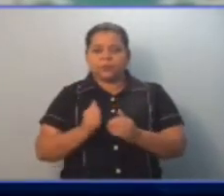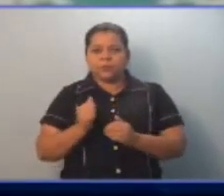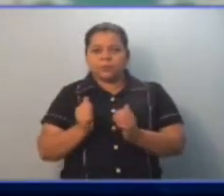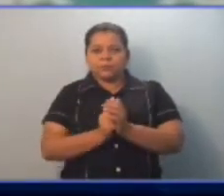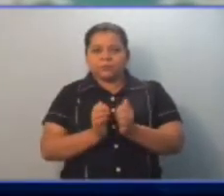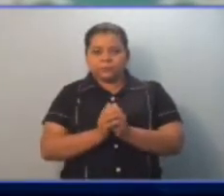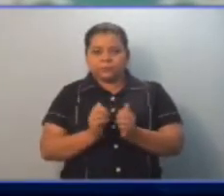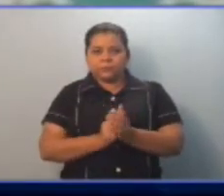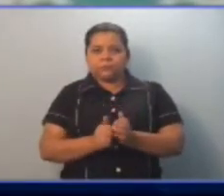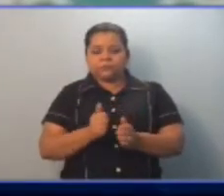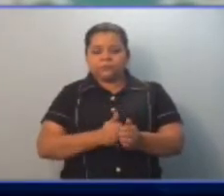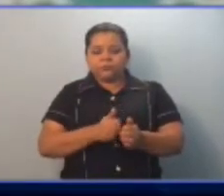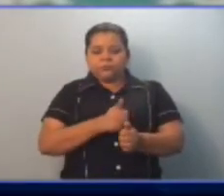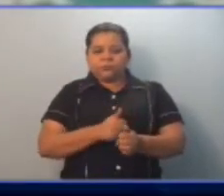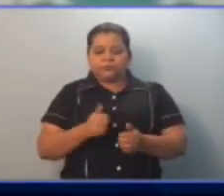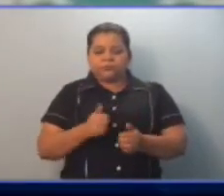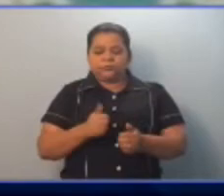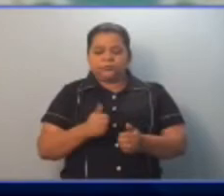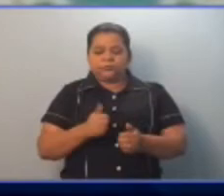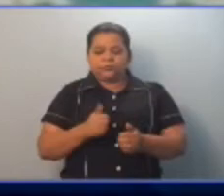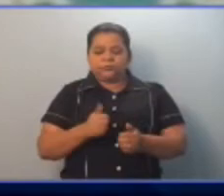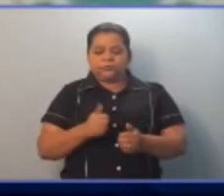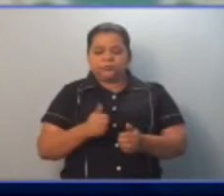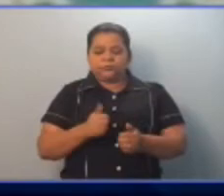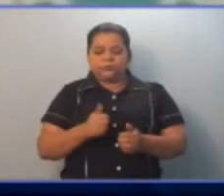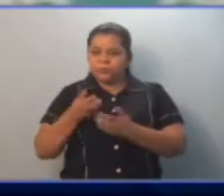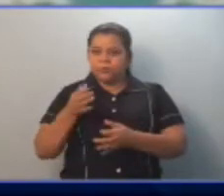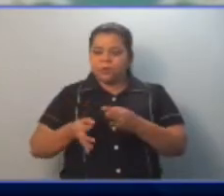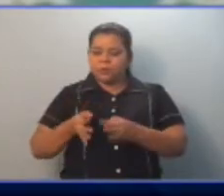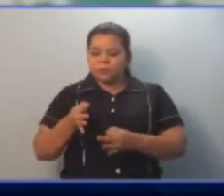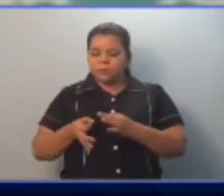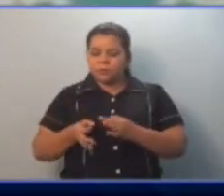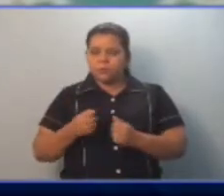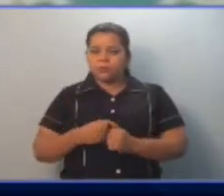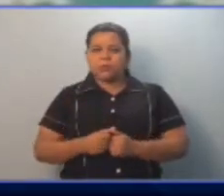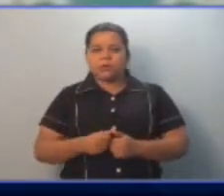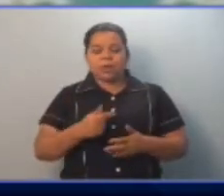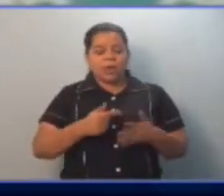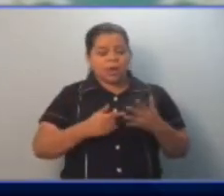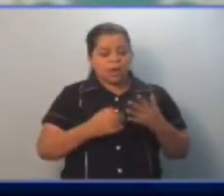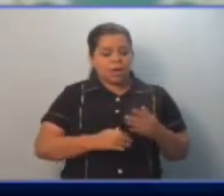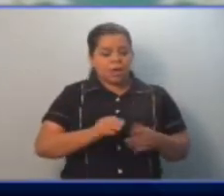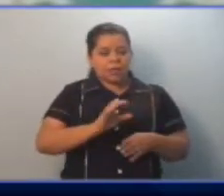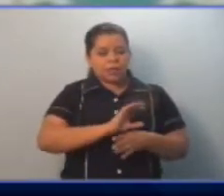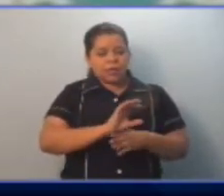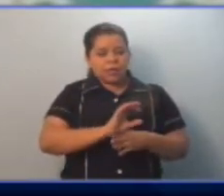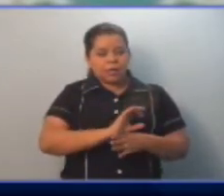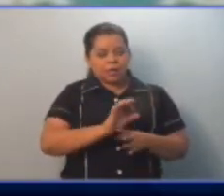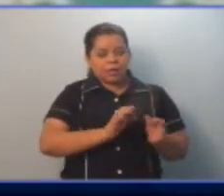que están en investigación judicial actualmente. La ley de la carrera judicial,